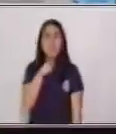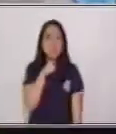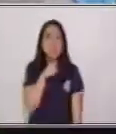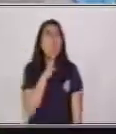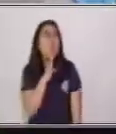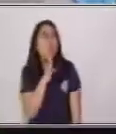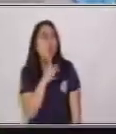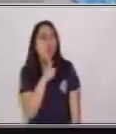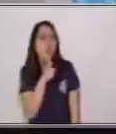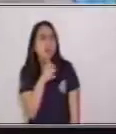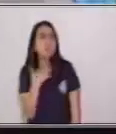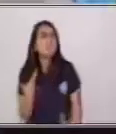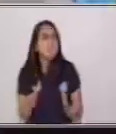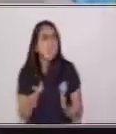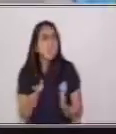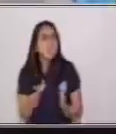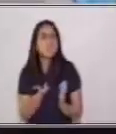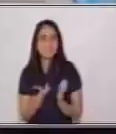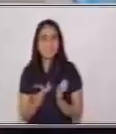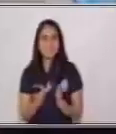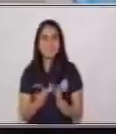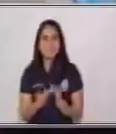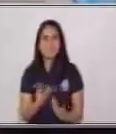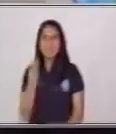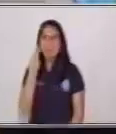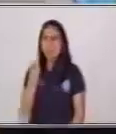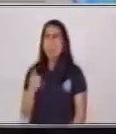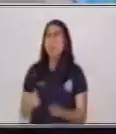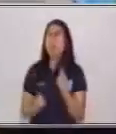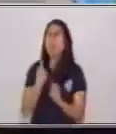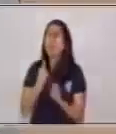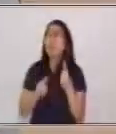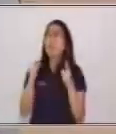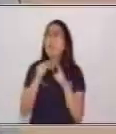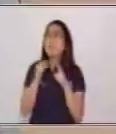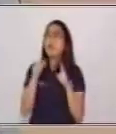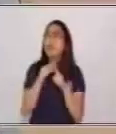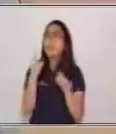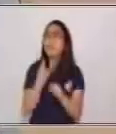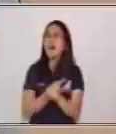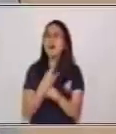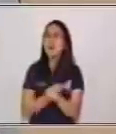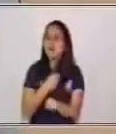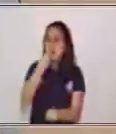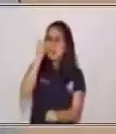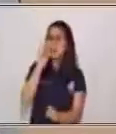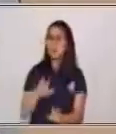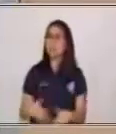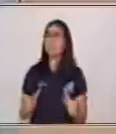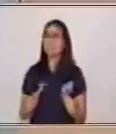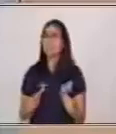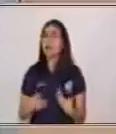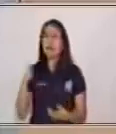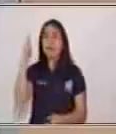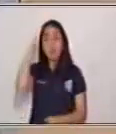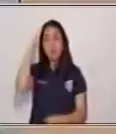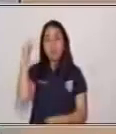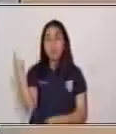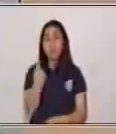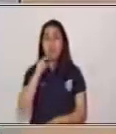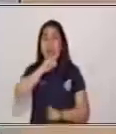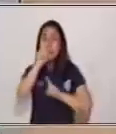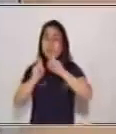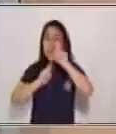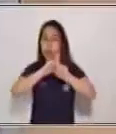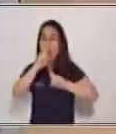estos 5 ejercicios que restan, te invito a que tú los hagas por tu parte o